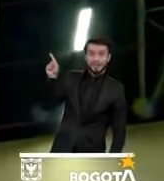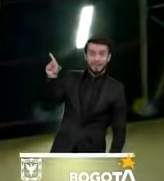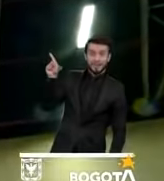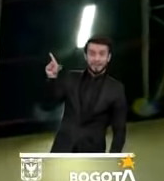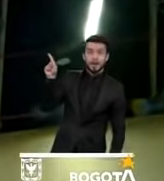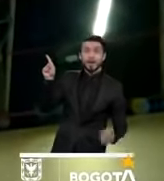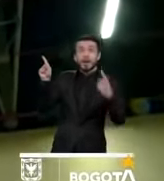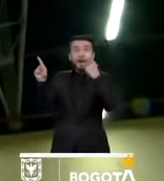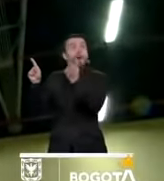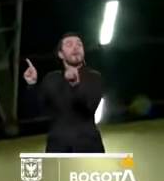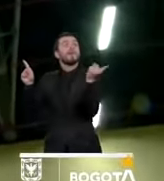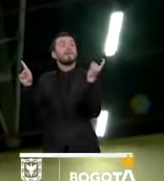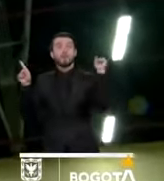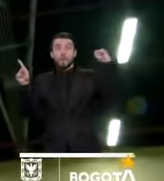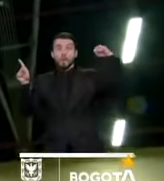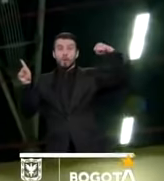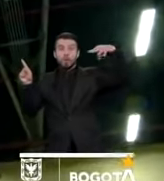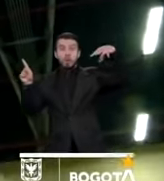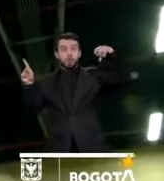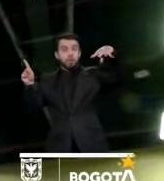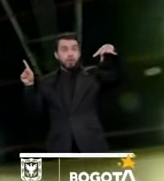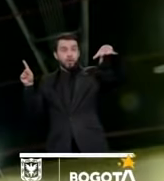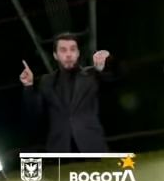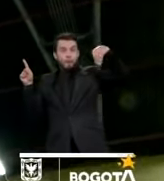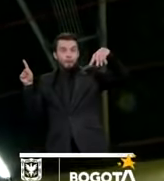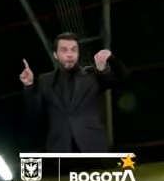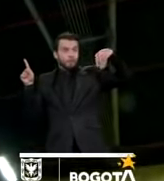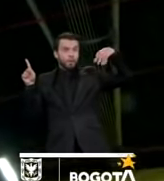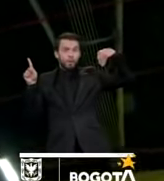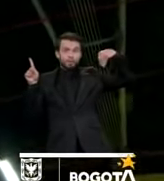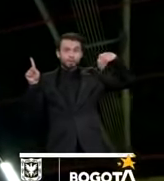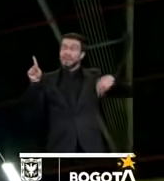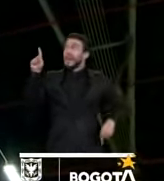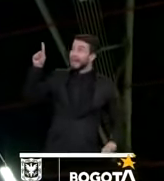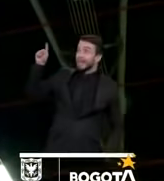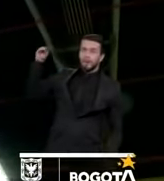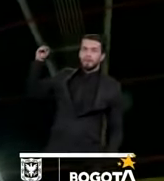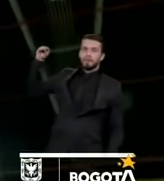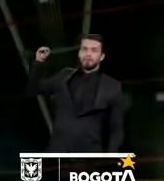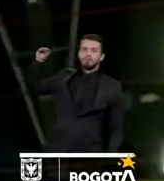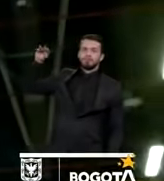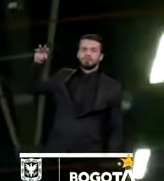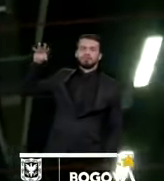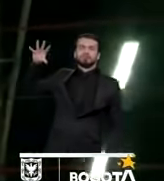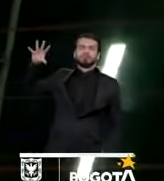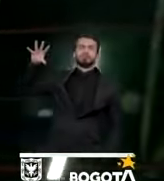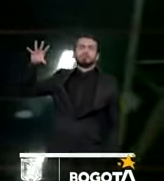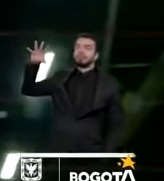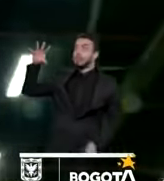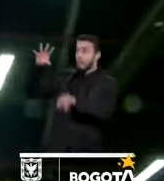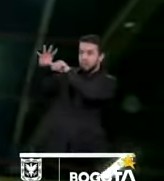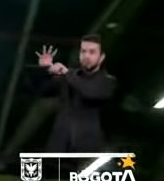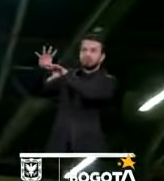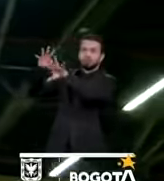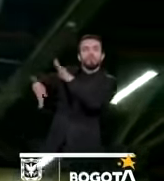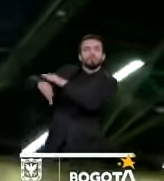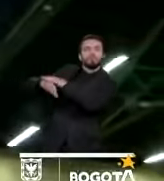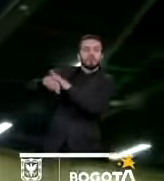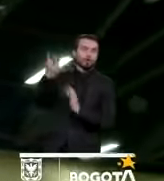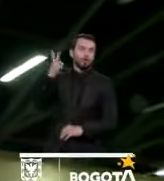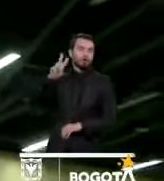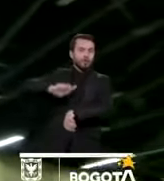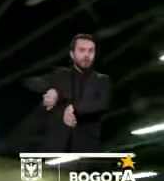tenemos iluminación de emergencia en todo el recinto. Lo que nos explicaba Lucía ahorita. De acuerdo. Que pusieron no solamente la central para poder tener, sino que si